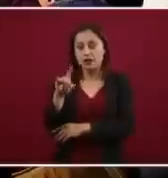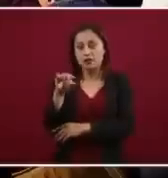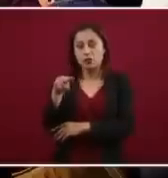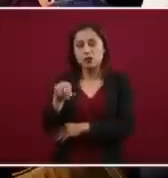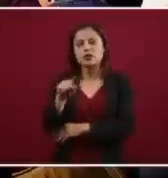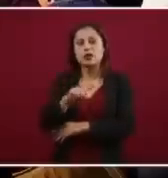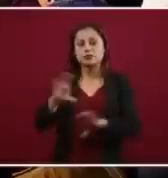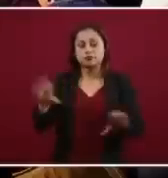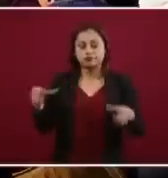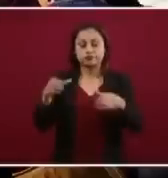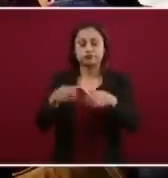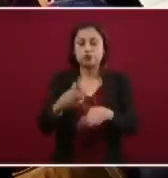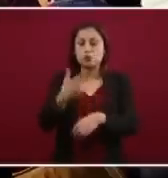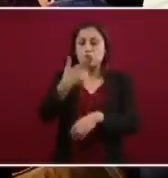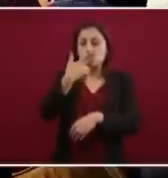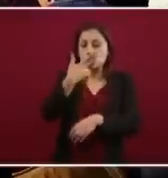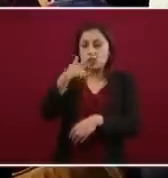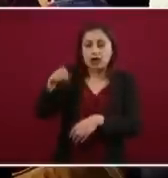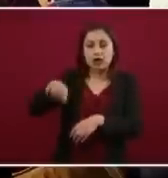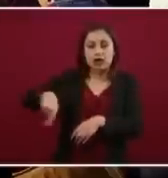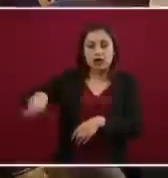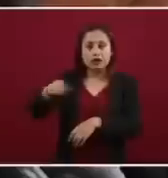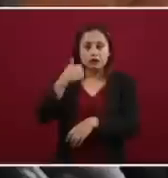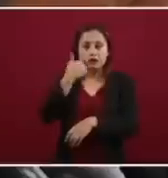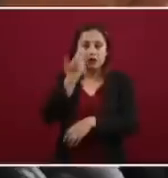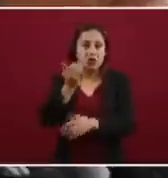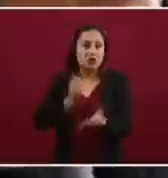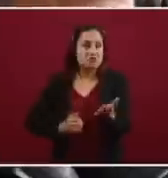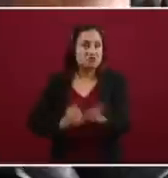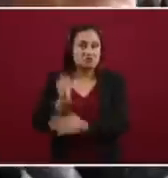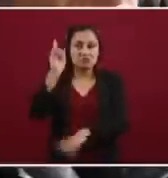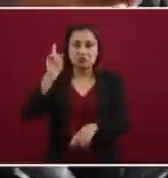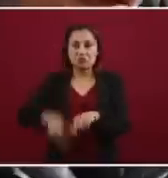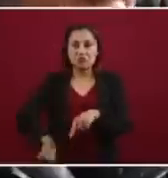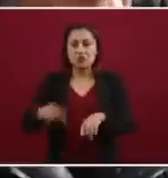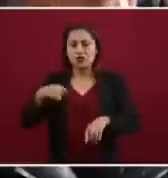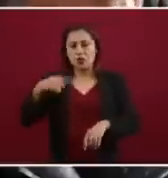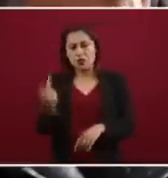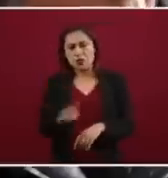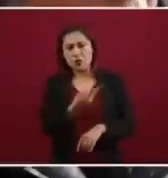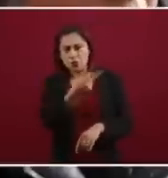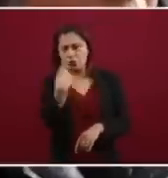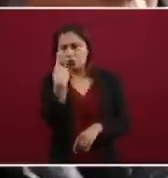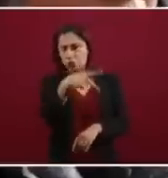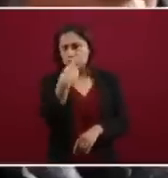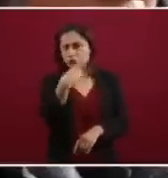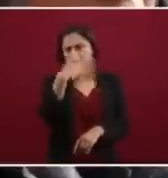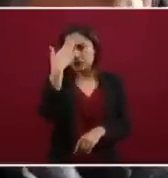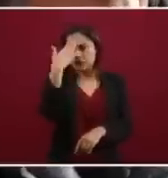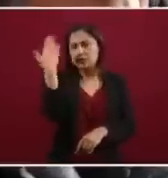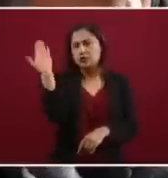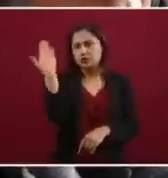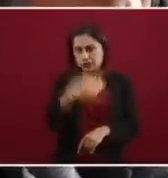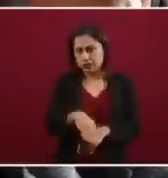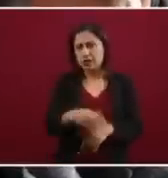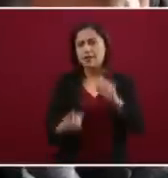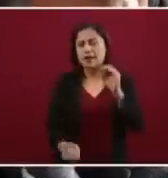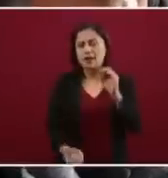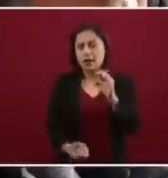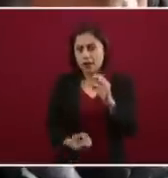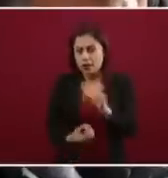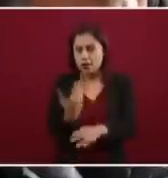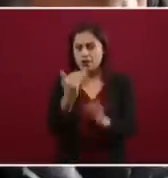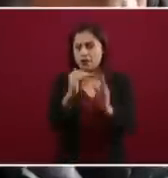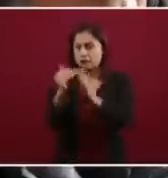biosfera. Mi pregunta es si su gobierno apoya esta incursión, digamos, de la actividad humana en selvas vírgenes, en